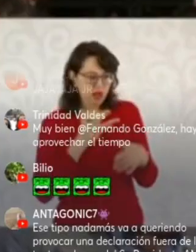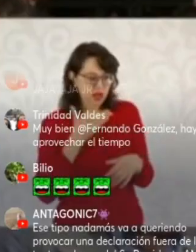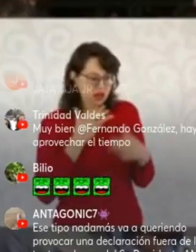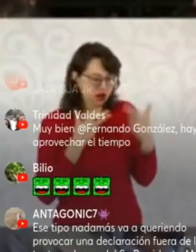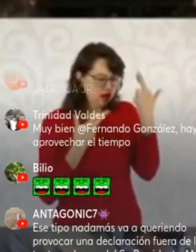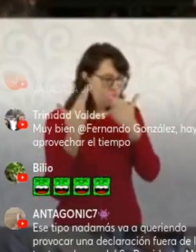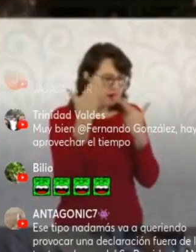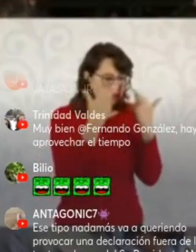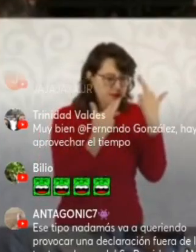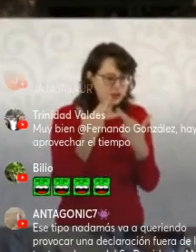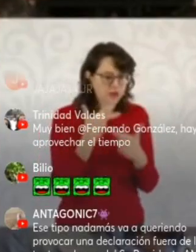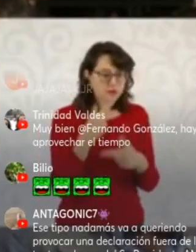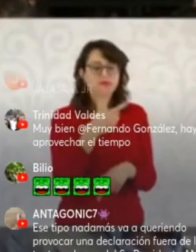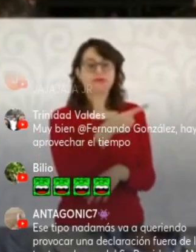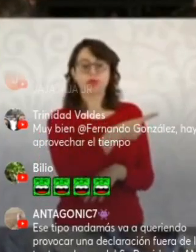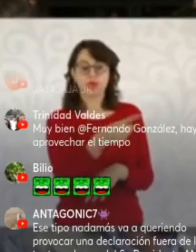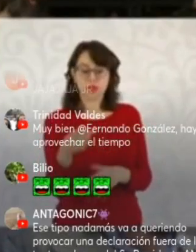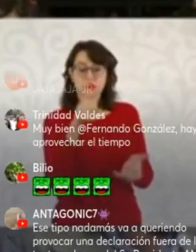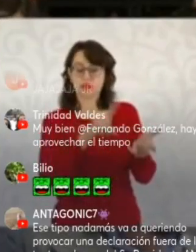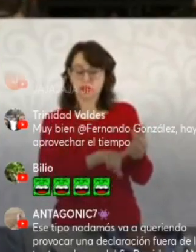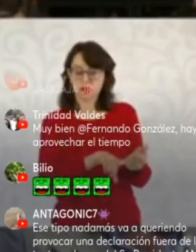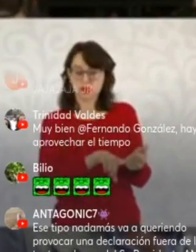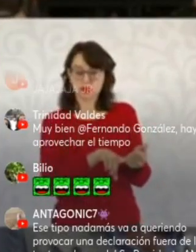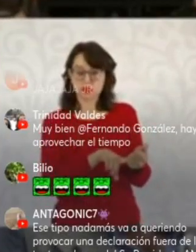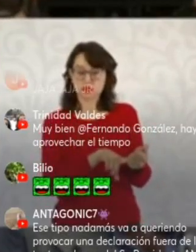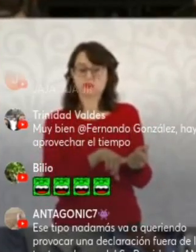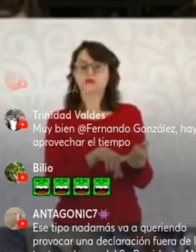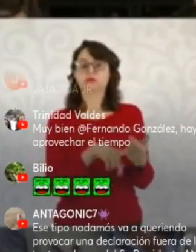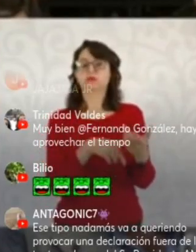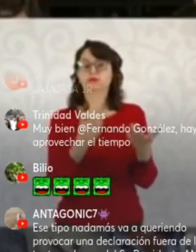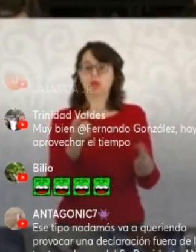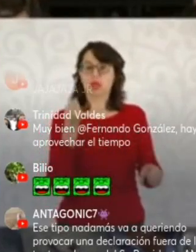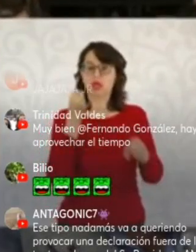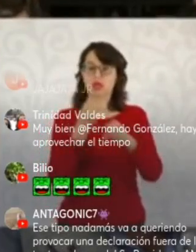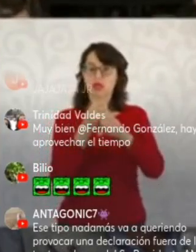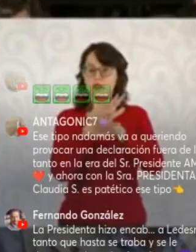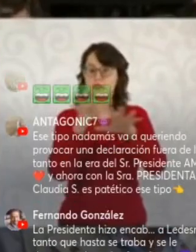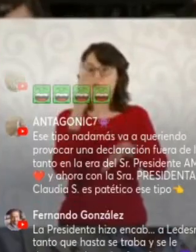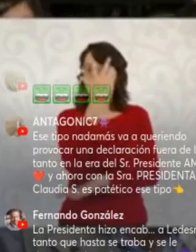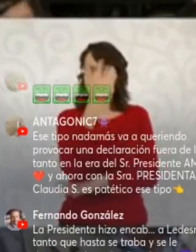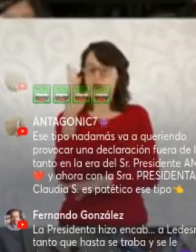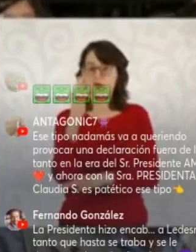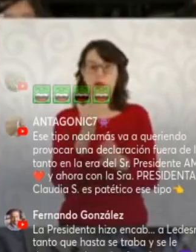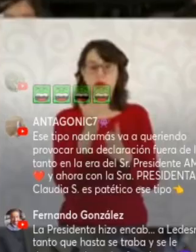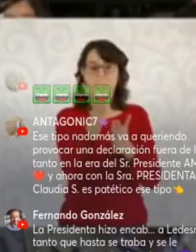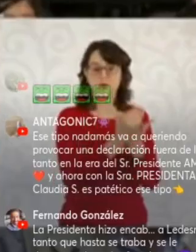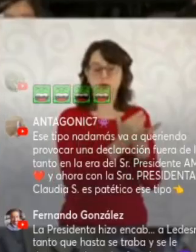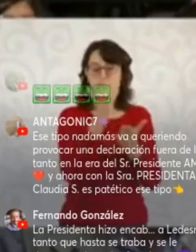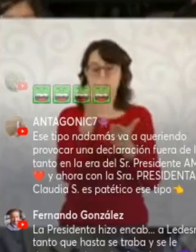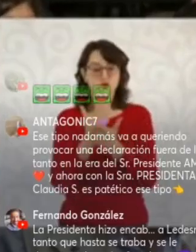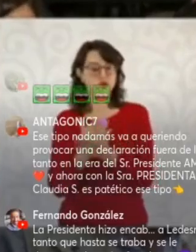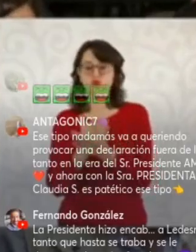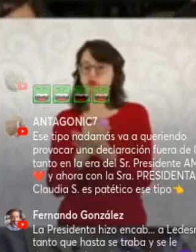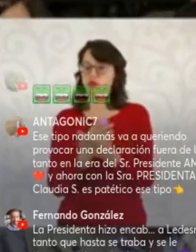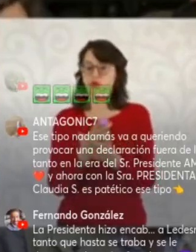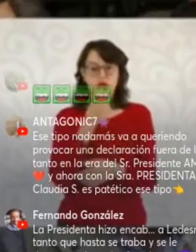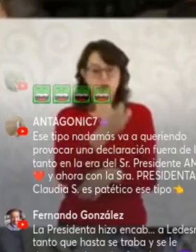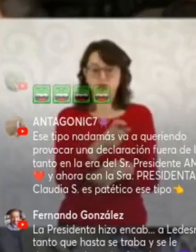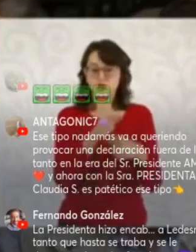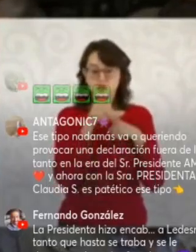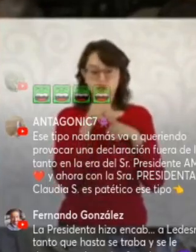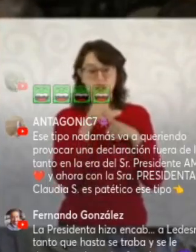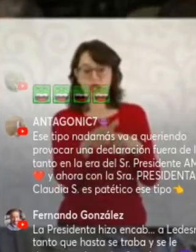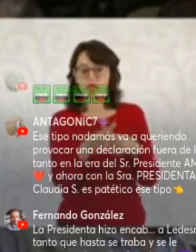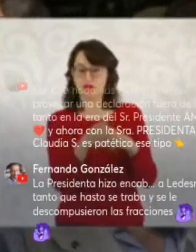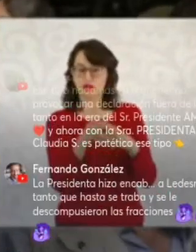que haya reconocimiento de la población y no tengan impactos ambientales. No se va a permitir la explotación de